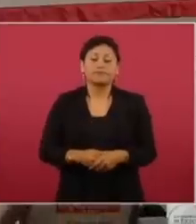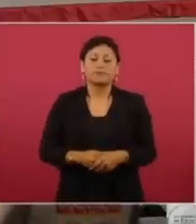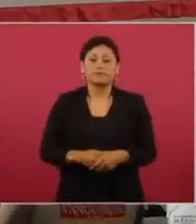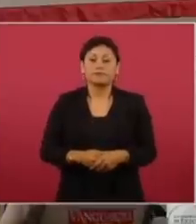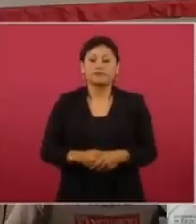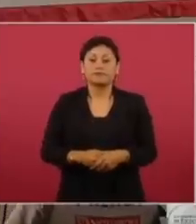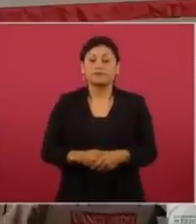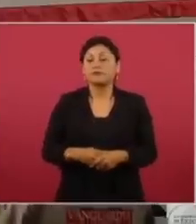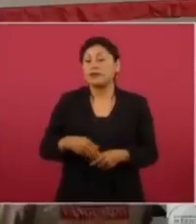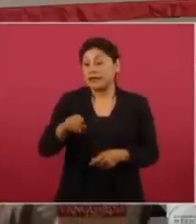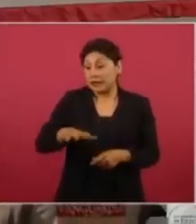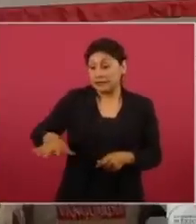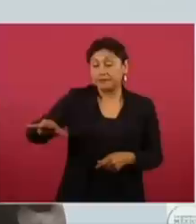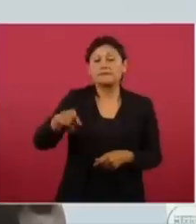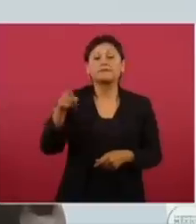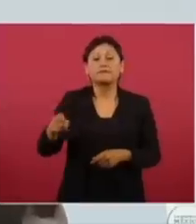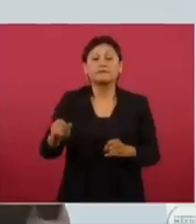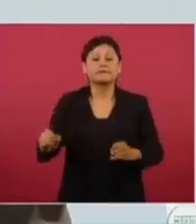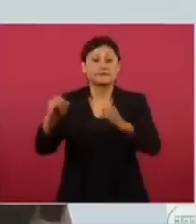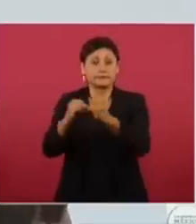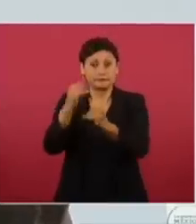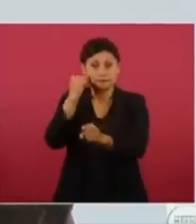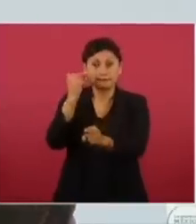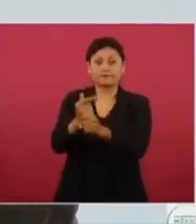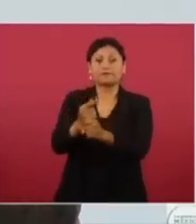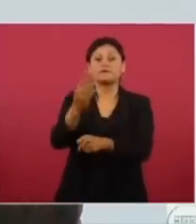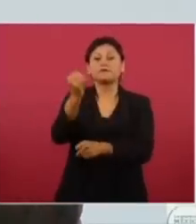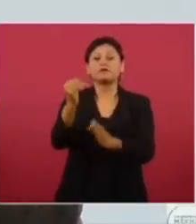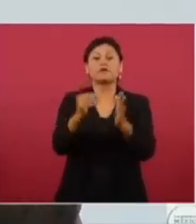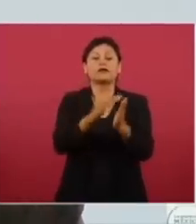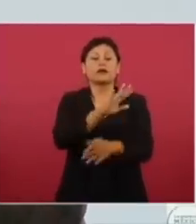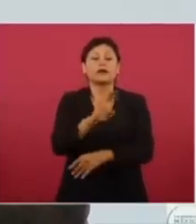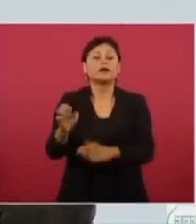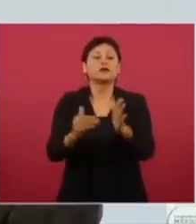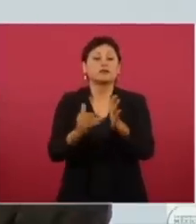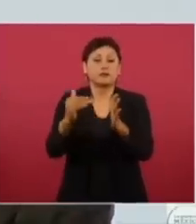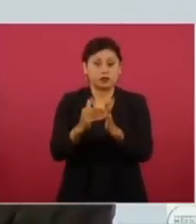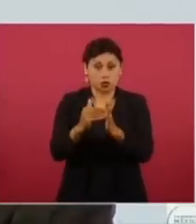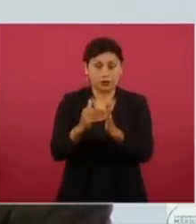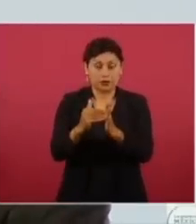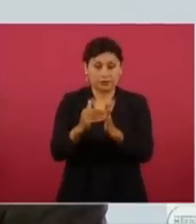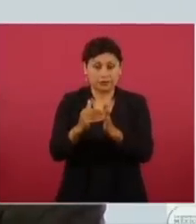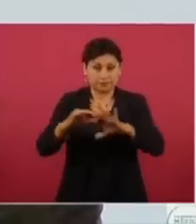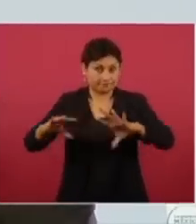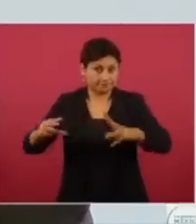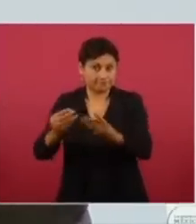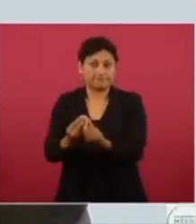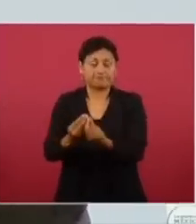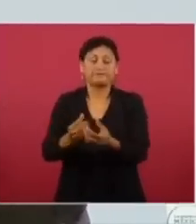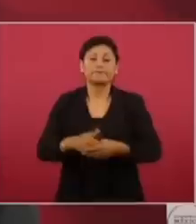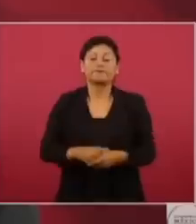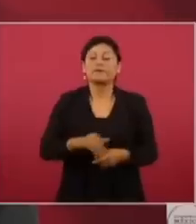ambas instituciones ascienden a 9.500 millones. Es importante